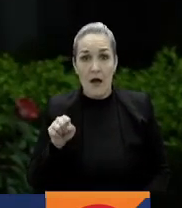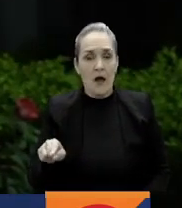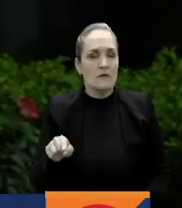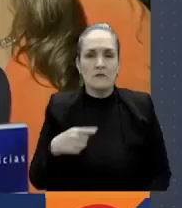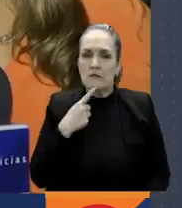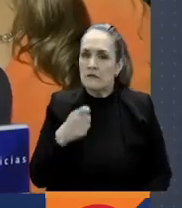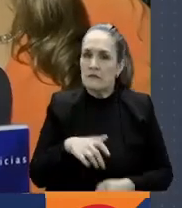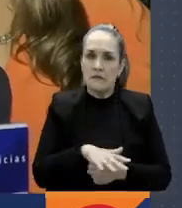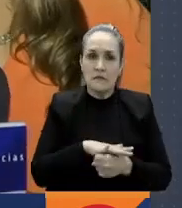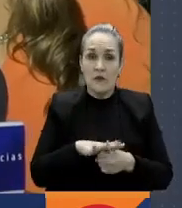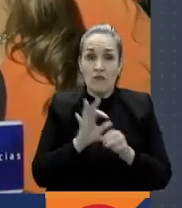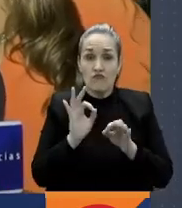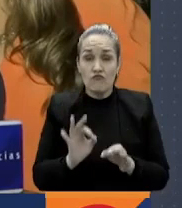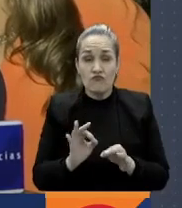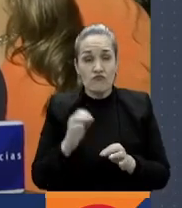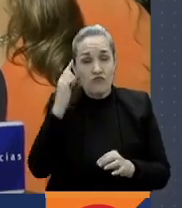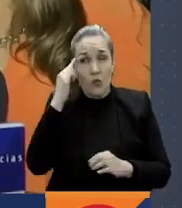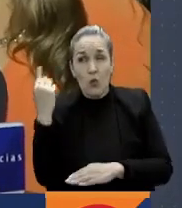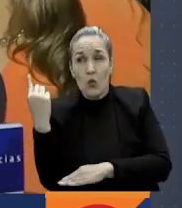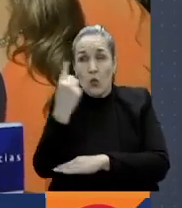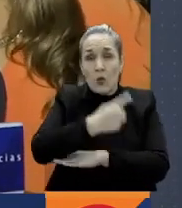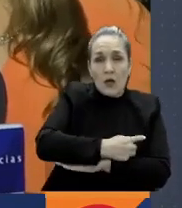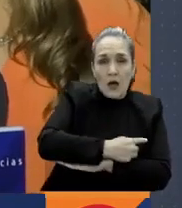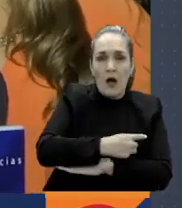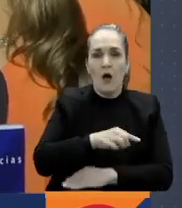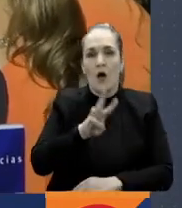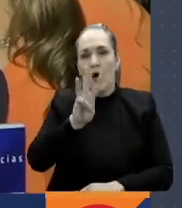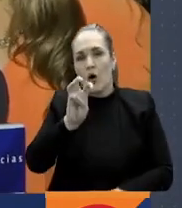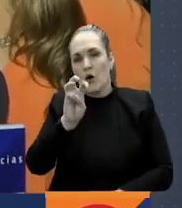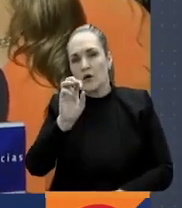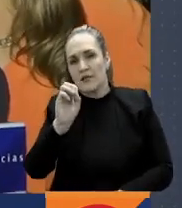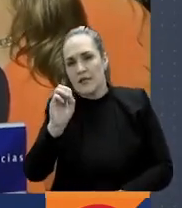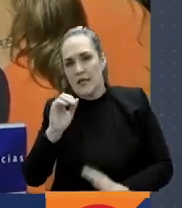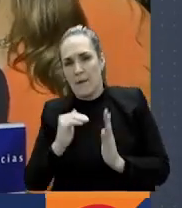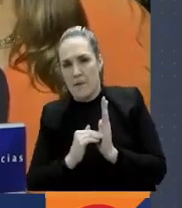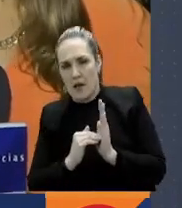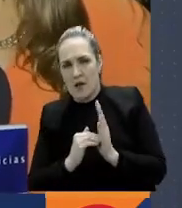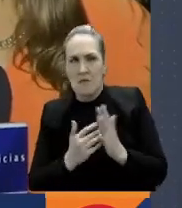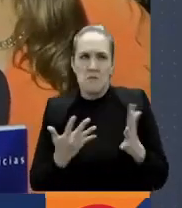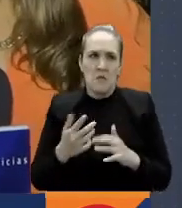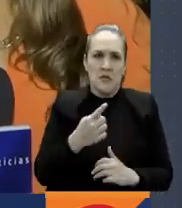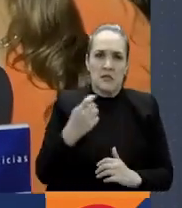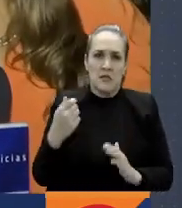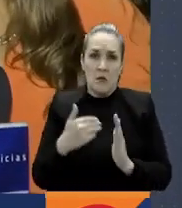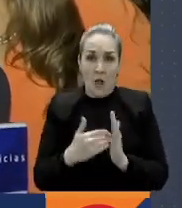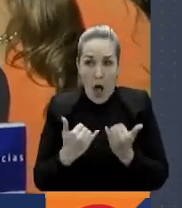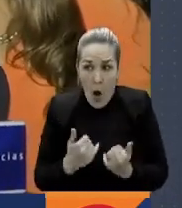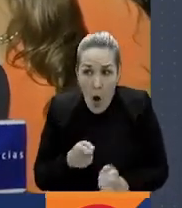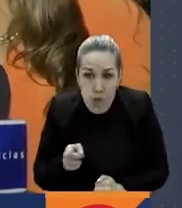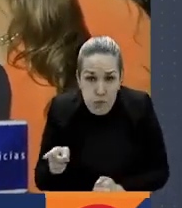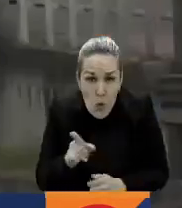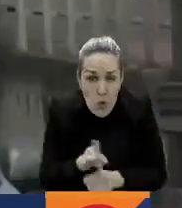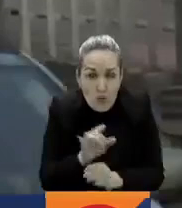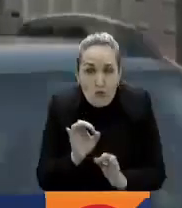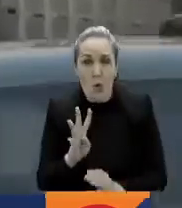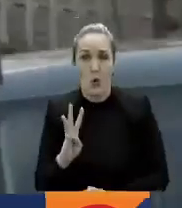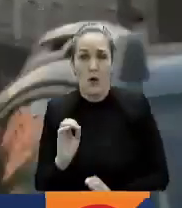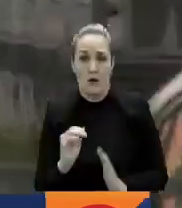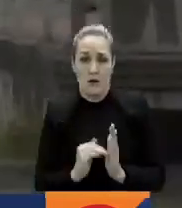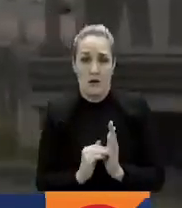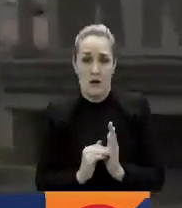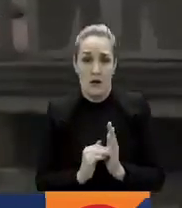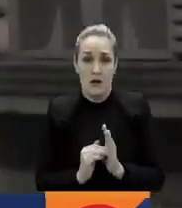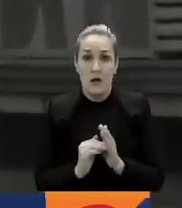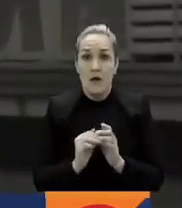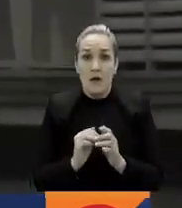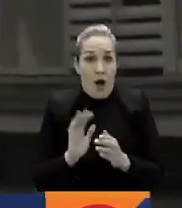80.000 a 100.000 usuarios diarios y actualmente solamente está movilizando a 40.000. La disminución de más